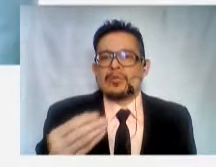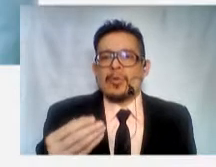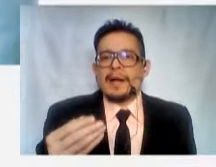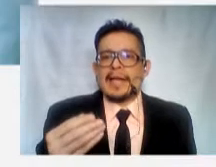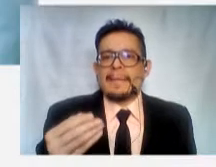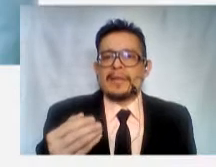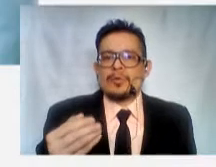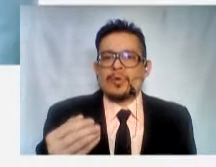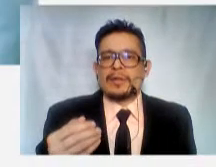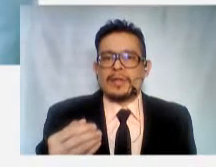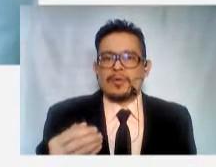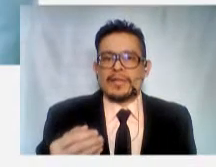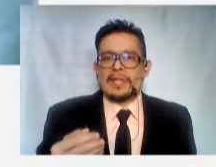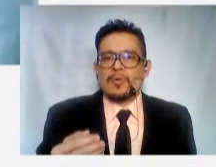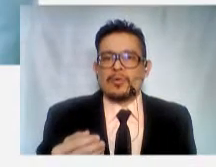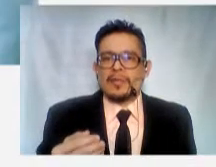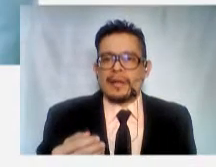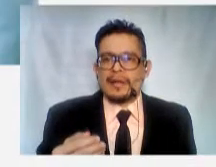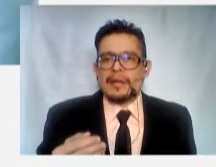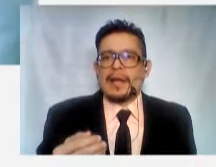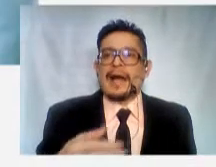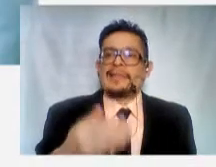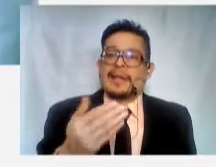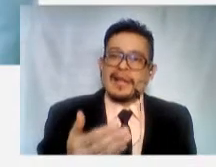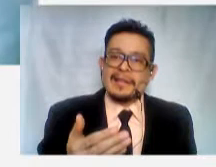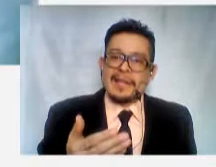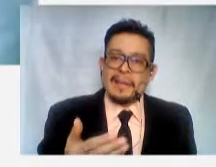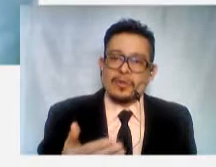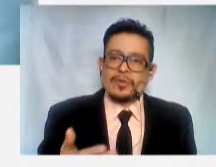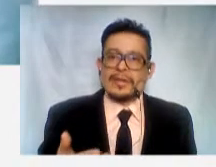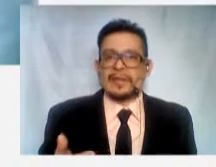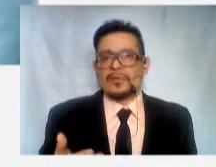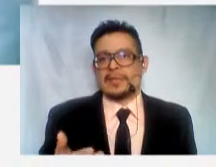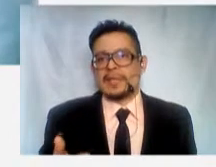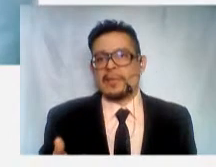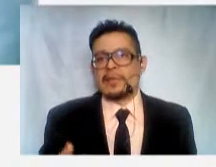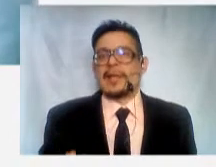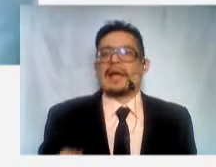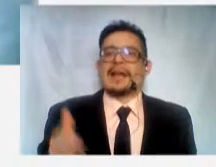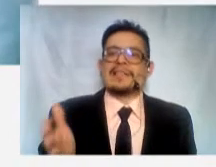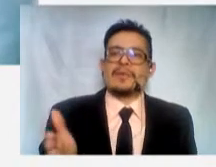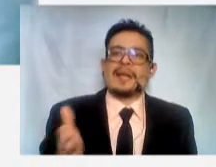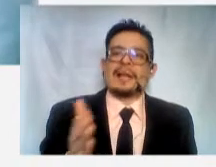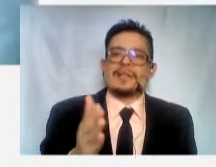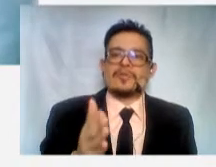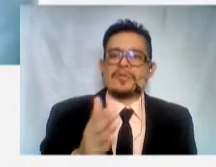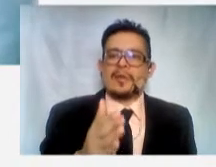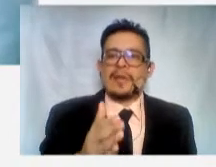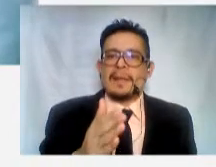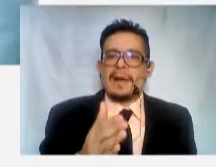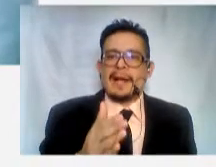forma autónoma qué método anticonceptivo usar acceder gratis a métodos anticonceptivos recibir